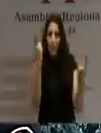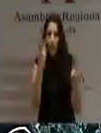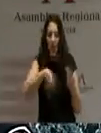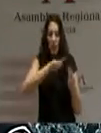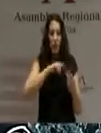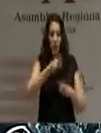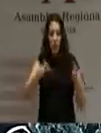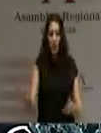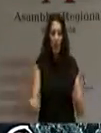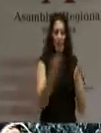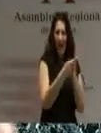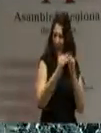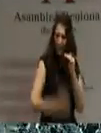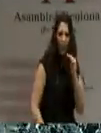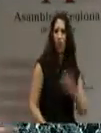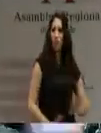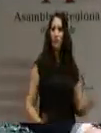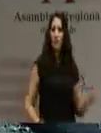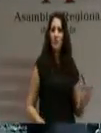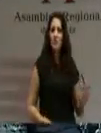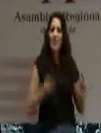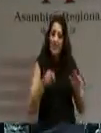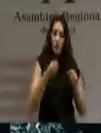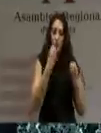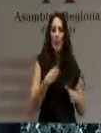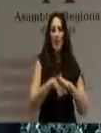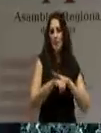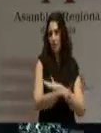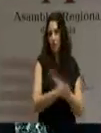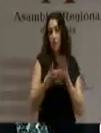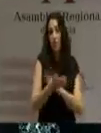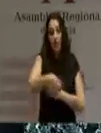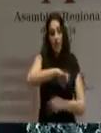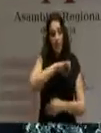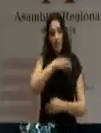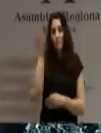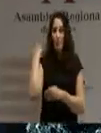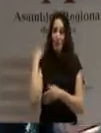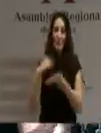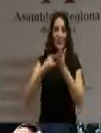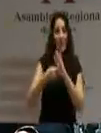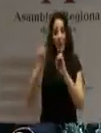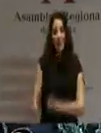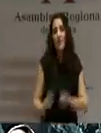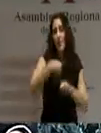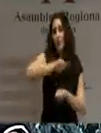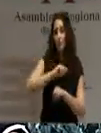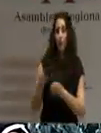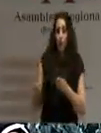España. Eso es buena gestión. Ustedes defendieron el sistema que a nosotros nos machaca, que nos